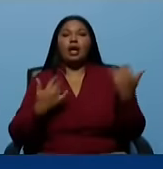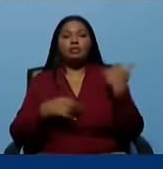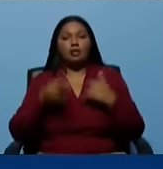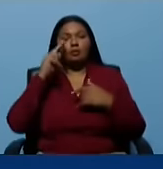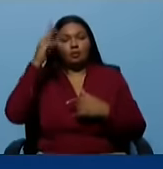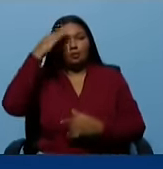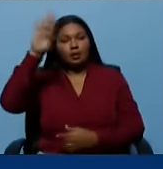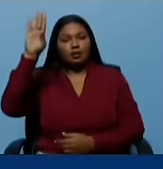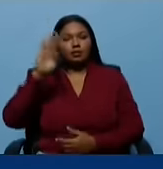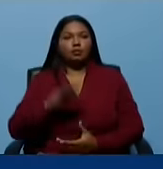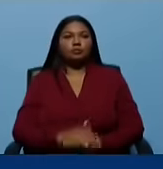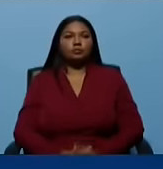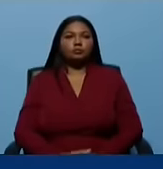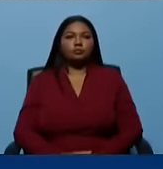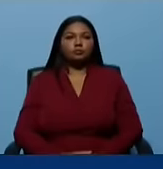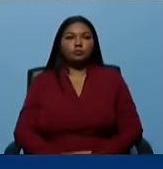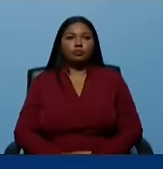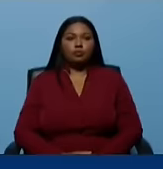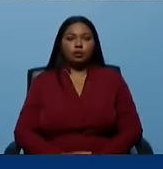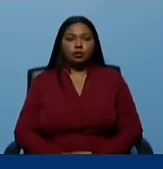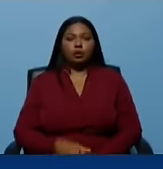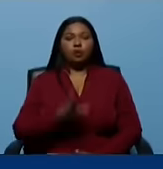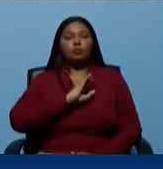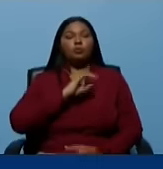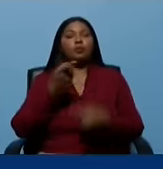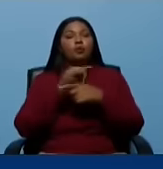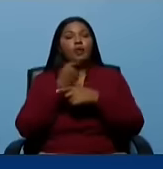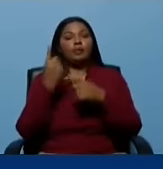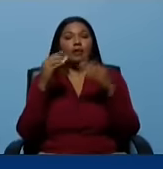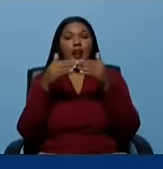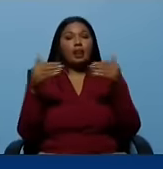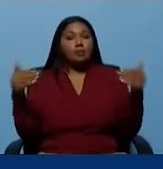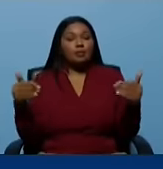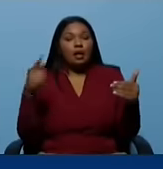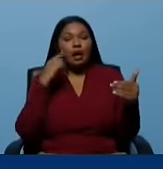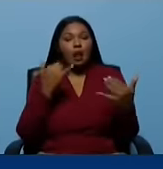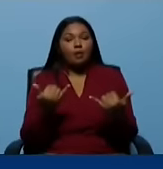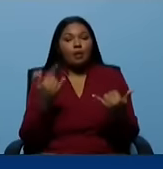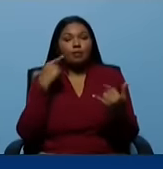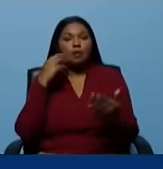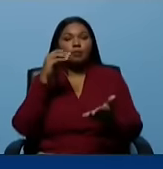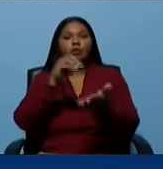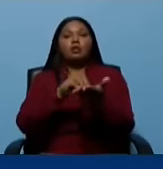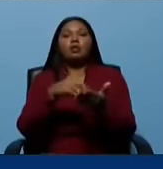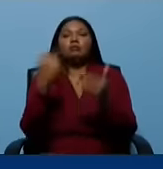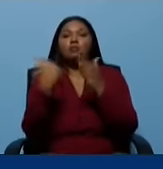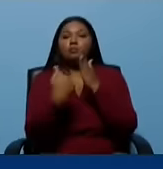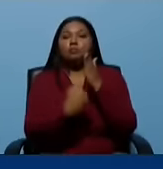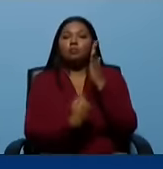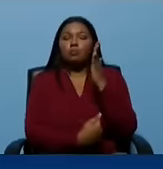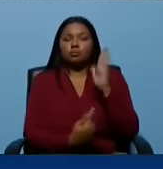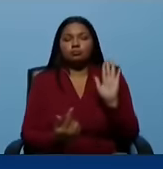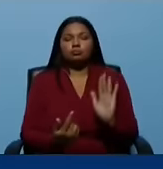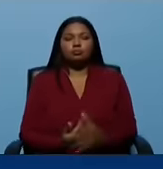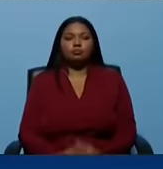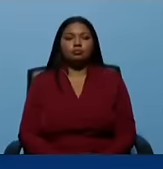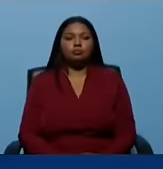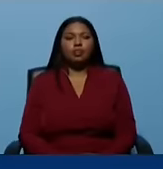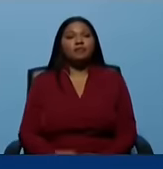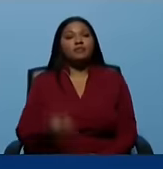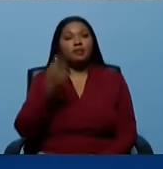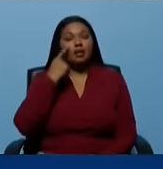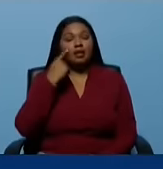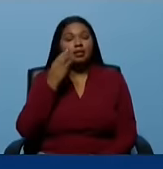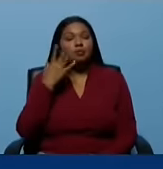donde los propios gobiernos tienen límites a la hora de plantear la la reforma fíjate tú por